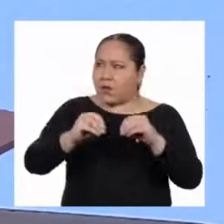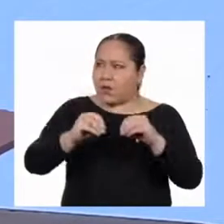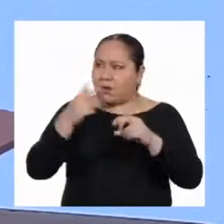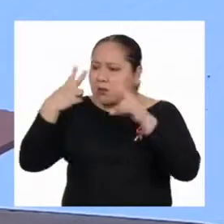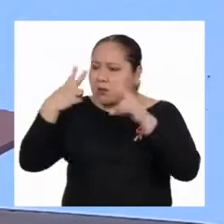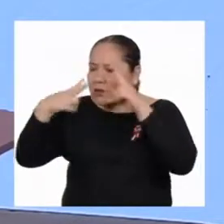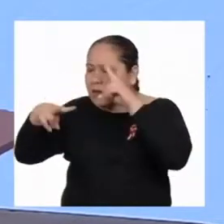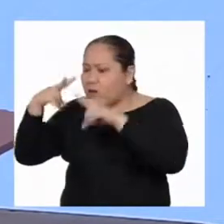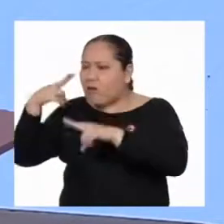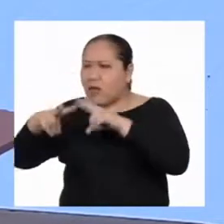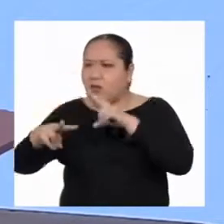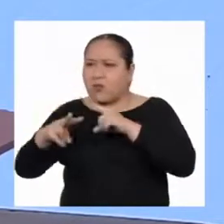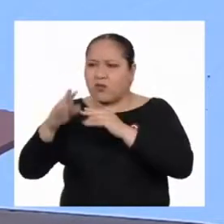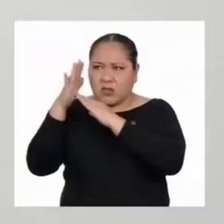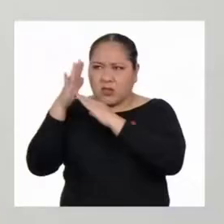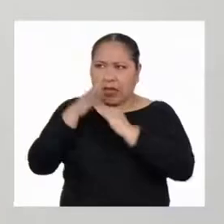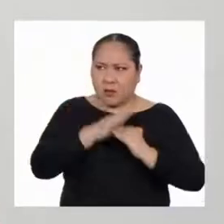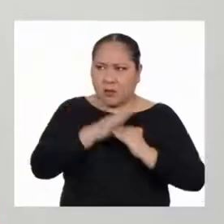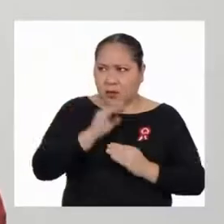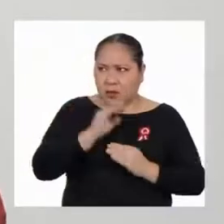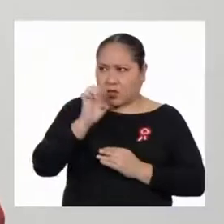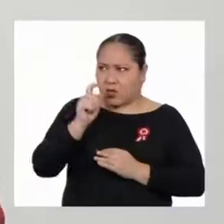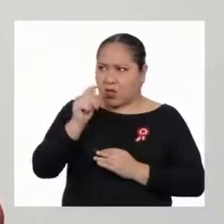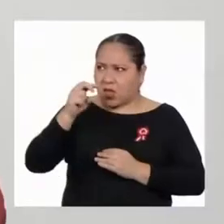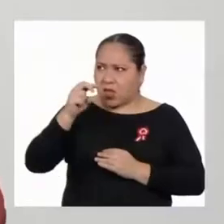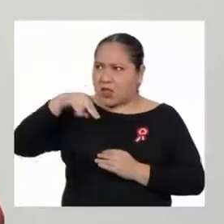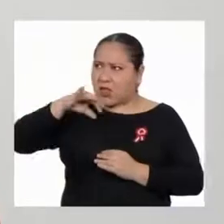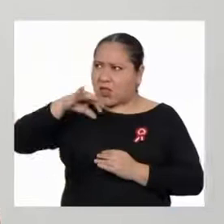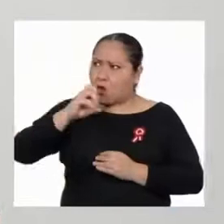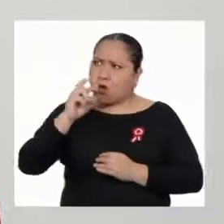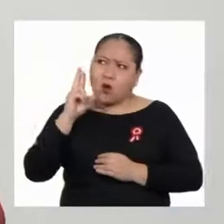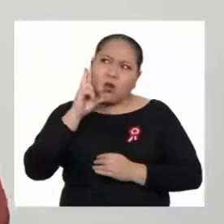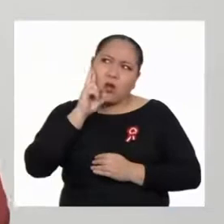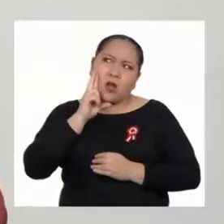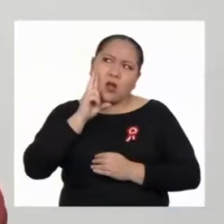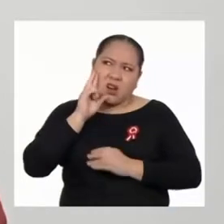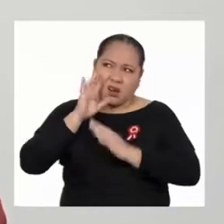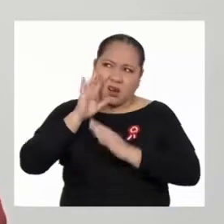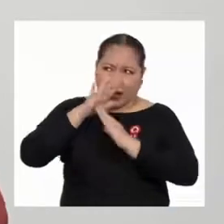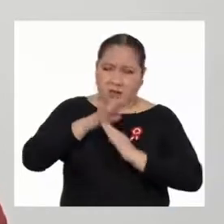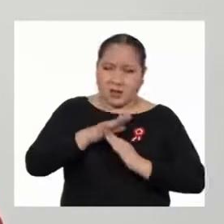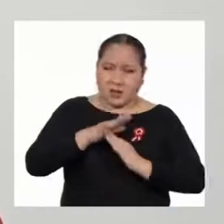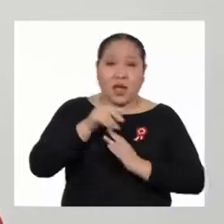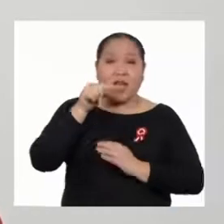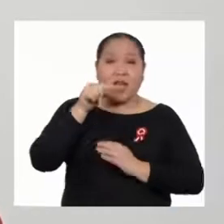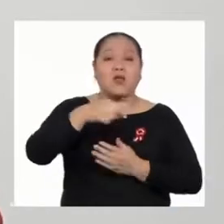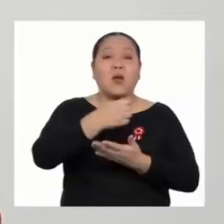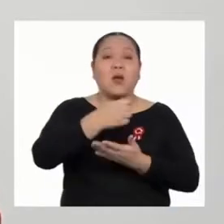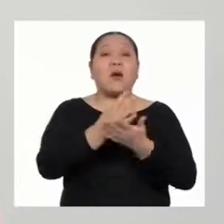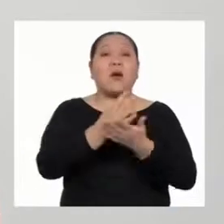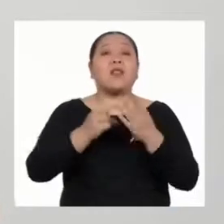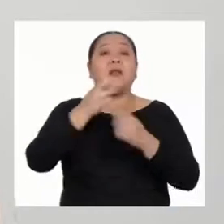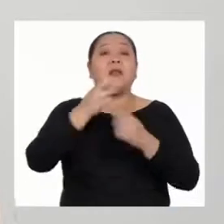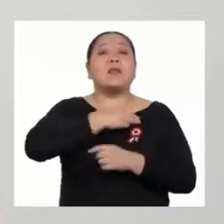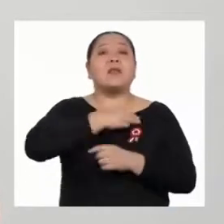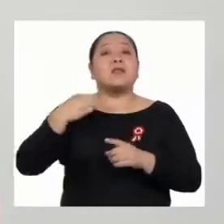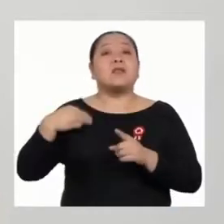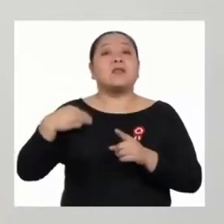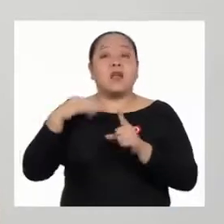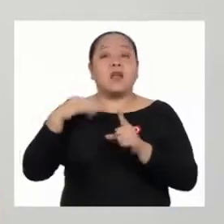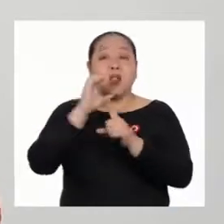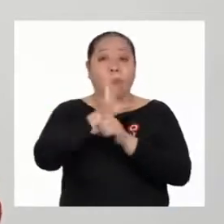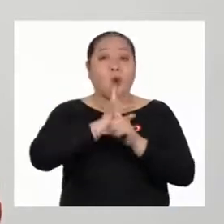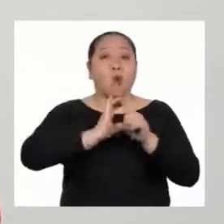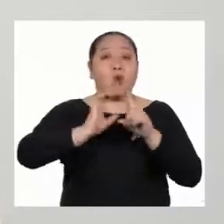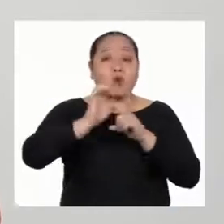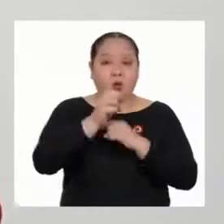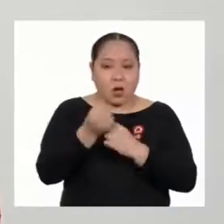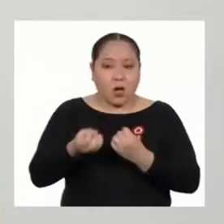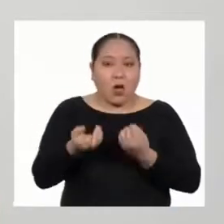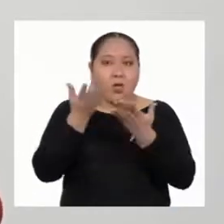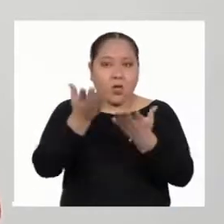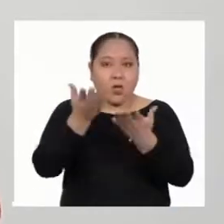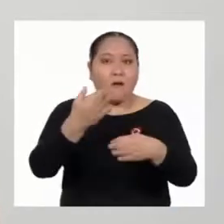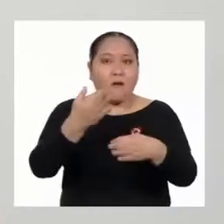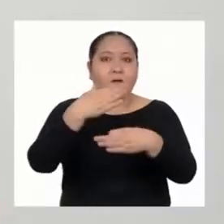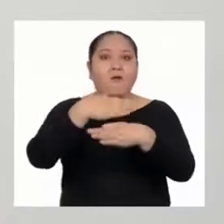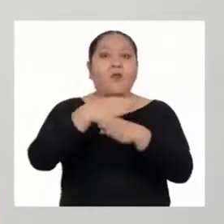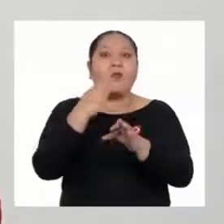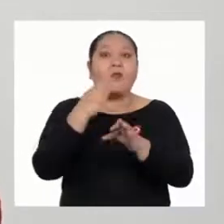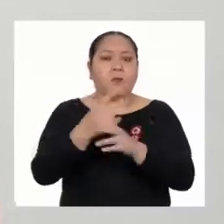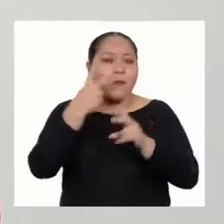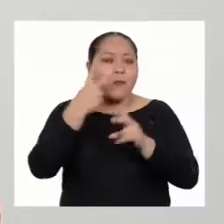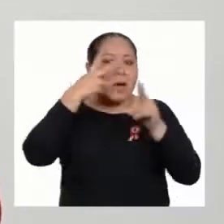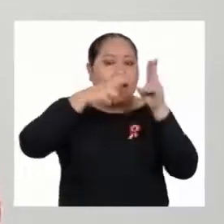discriminación étnico-racial. Esta es una plataforma del Ministerio de Cultura que nos brinda herramientas para identificar